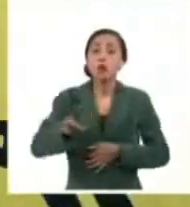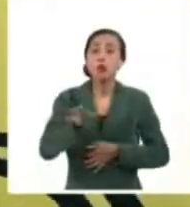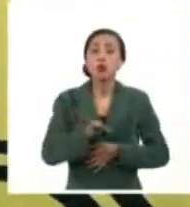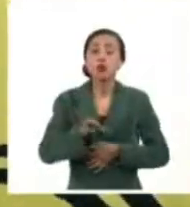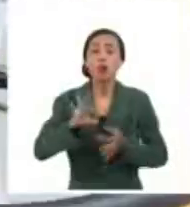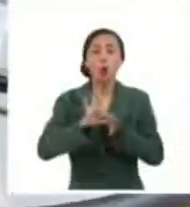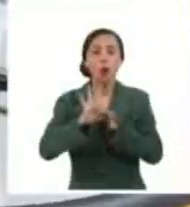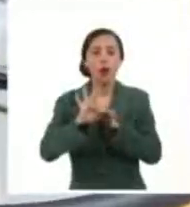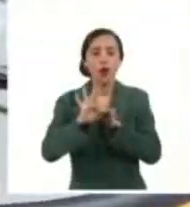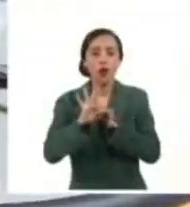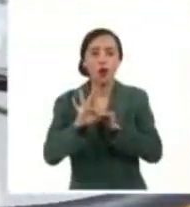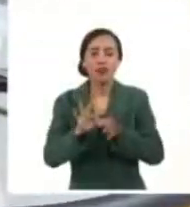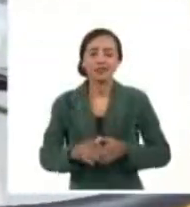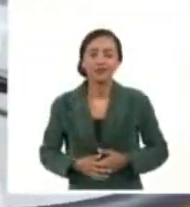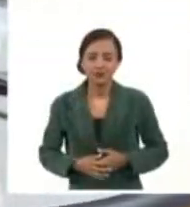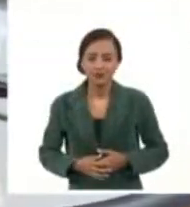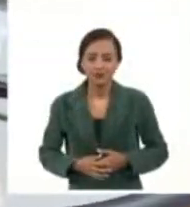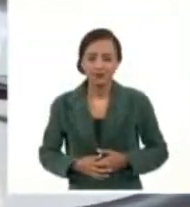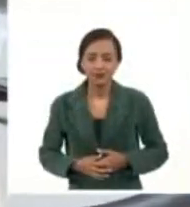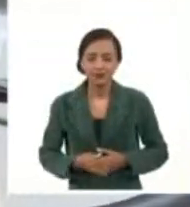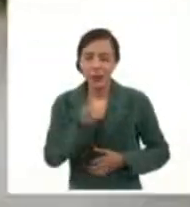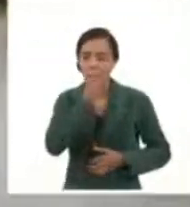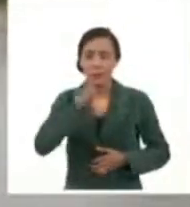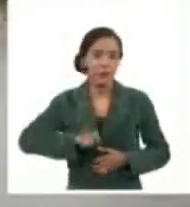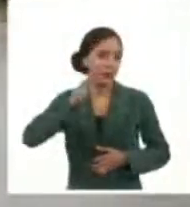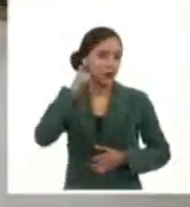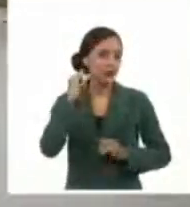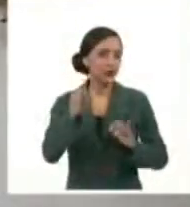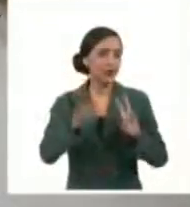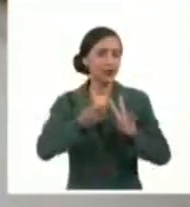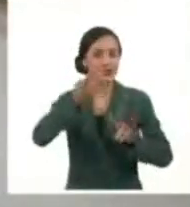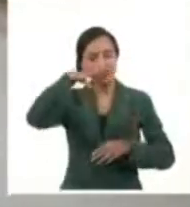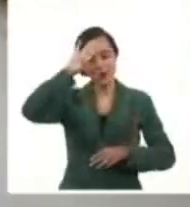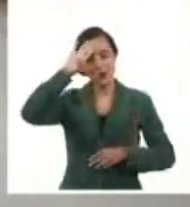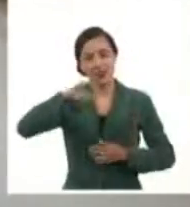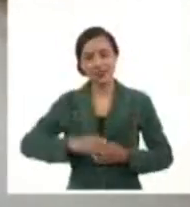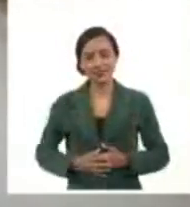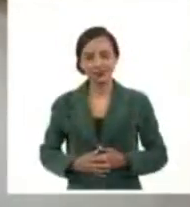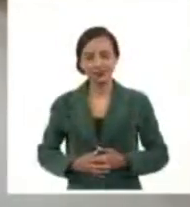Guanabacoa. Marisol Ramírez, Sistema Informativo de la Televisión Cubana.